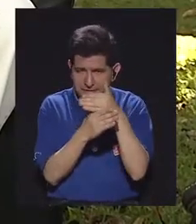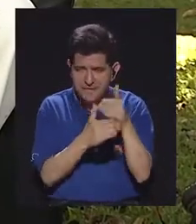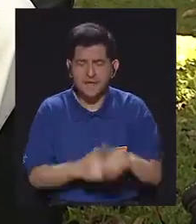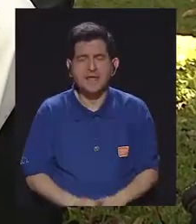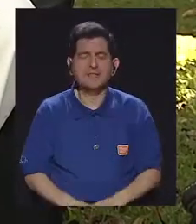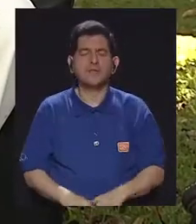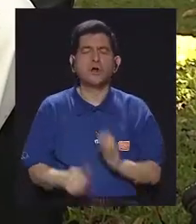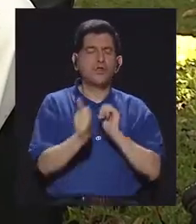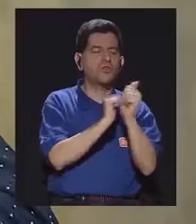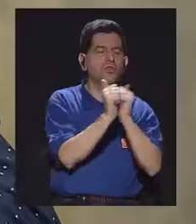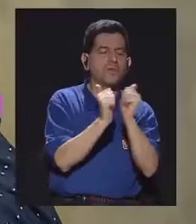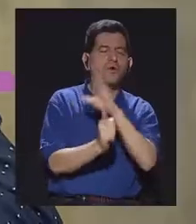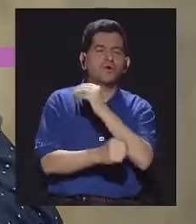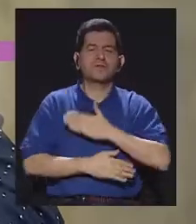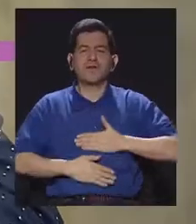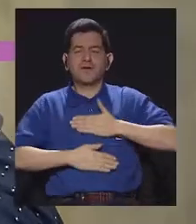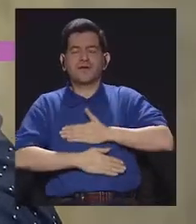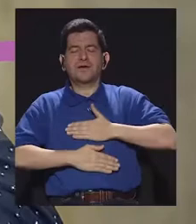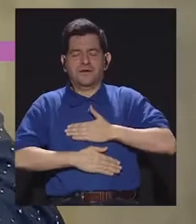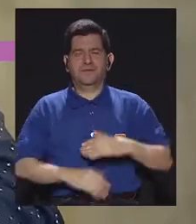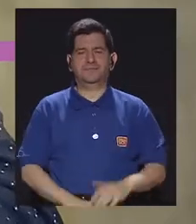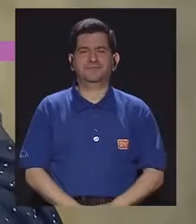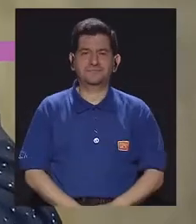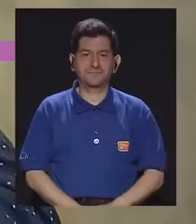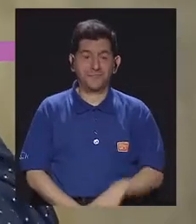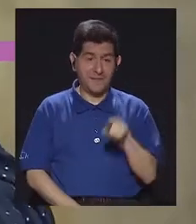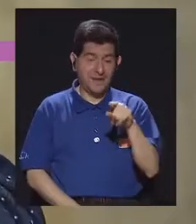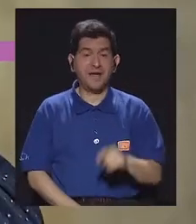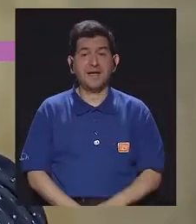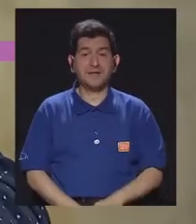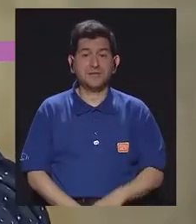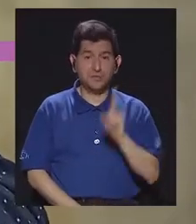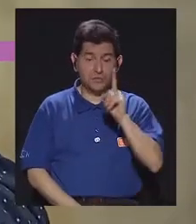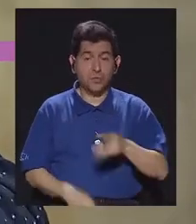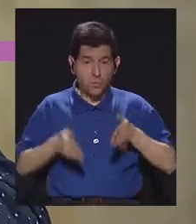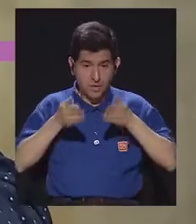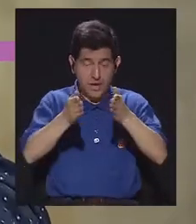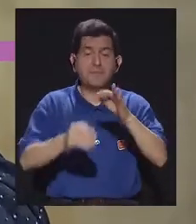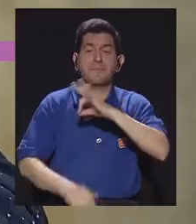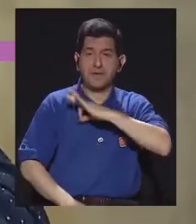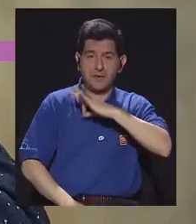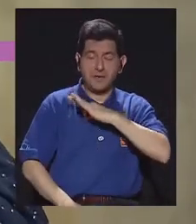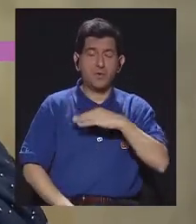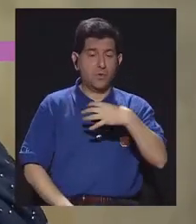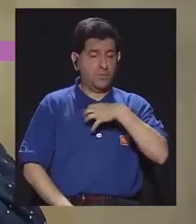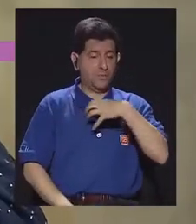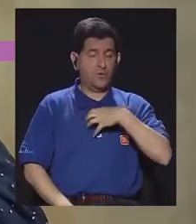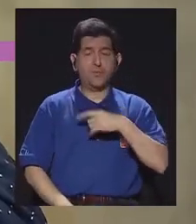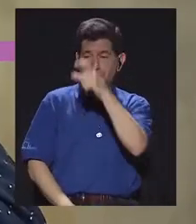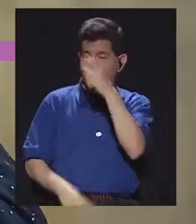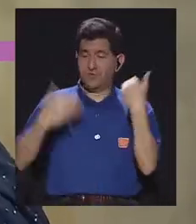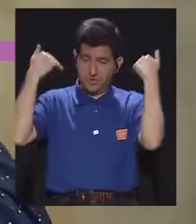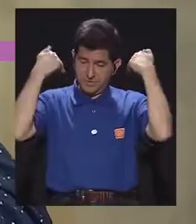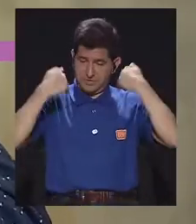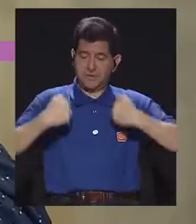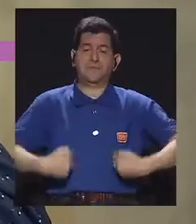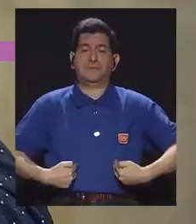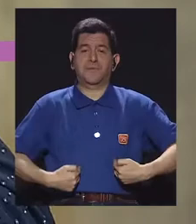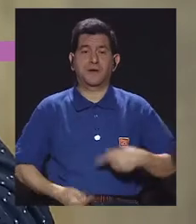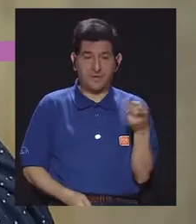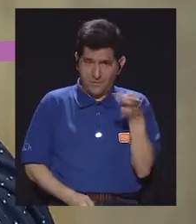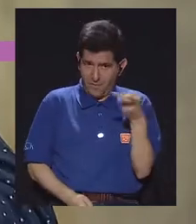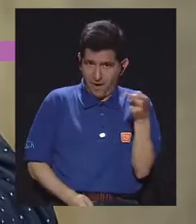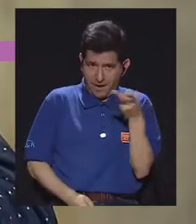televidentes acerca del deporte y la recreación, que pues es una ruta para el bienestar, es inherente para el ser humano, pues que